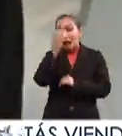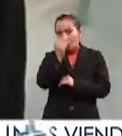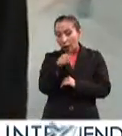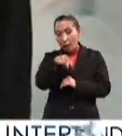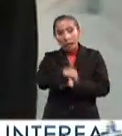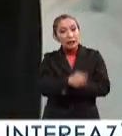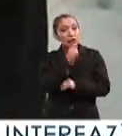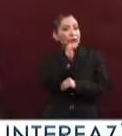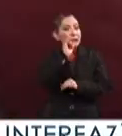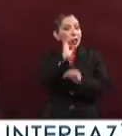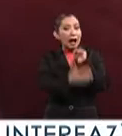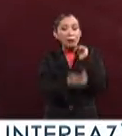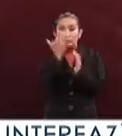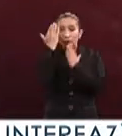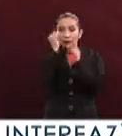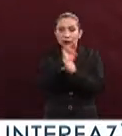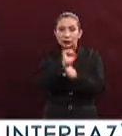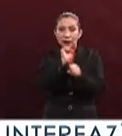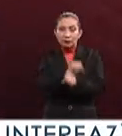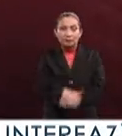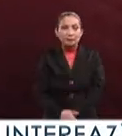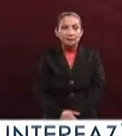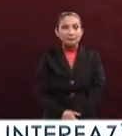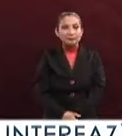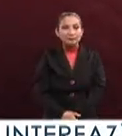984.939 no han completado la secundaria.